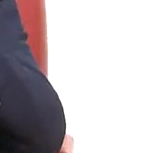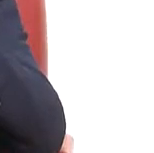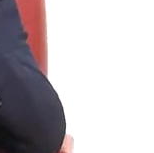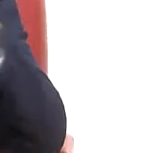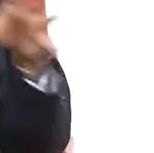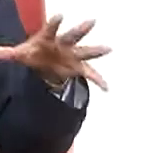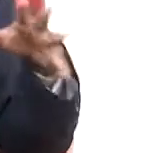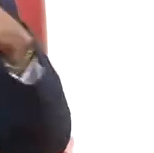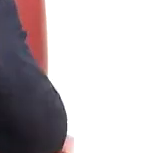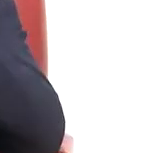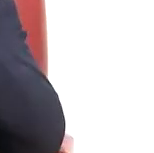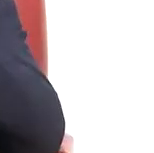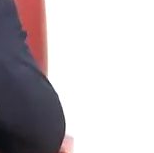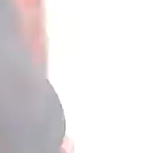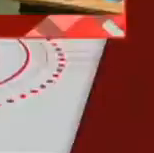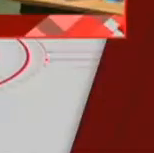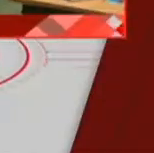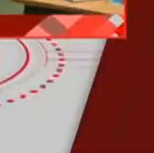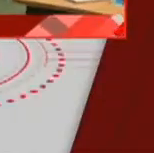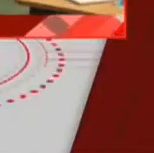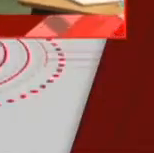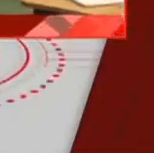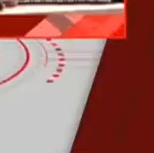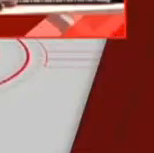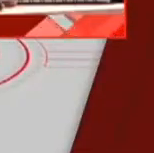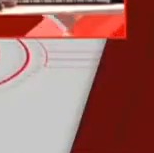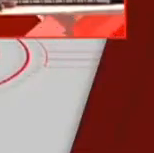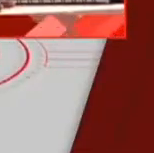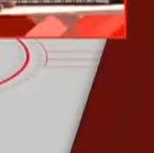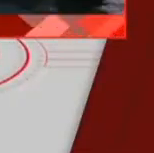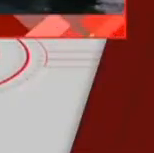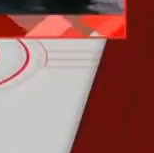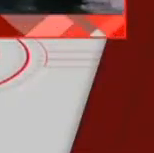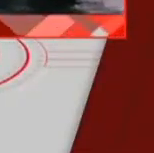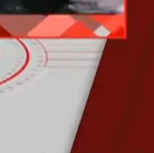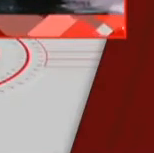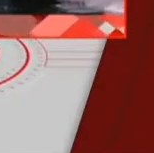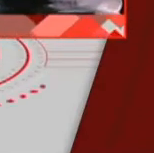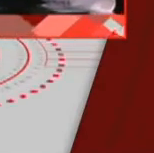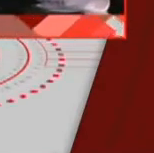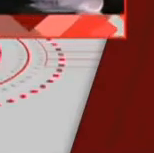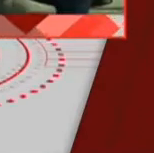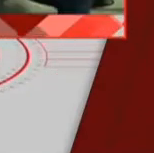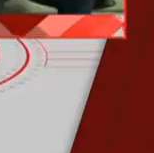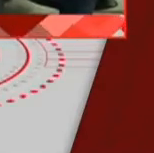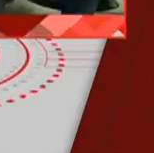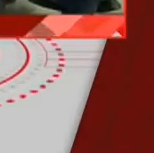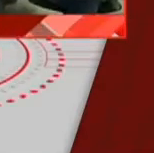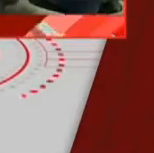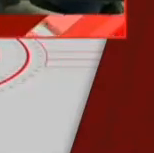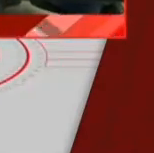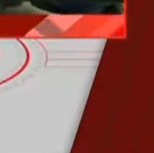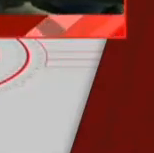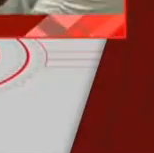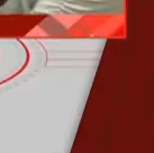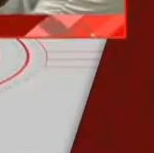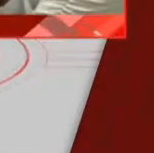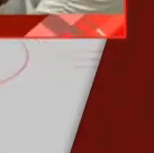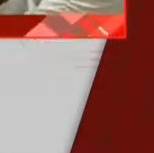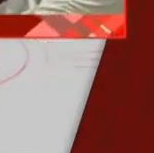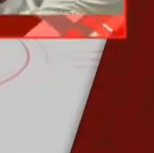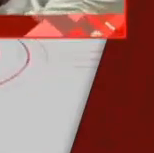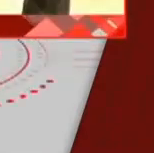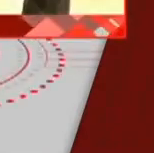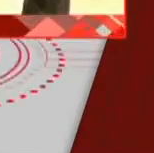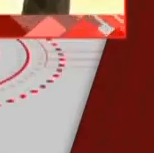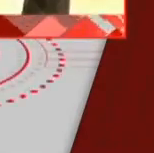encuesta, nos aporta datos muy interesantes. Por ejemplo, a nivel de empleabilidad, los psicólogos se encuentran en el top 10 a nivel nacional, ¿no?